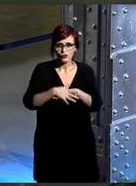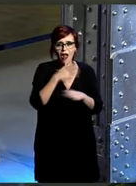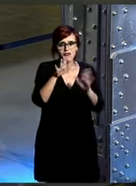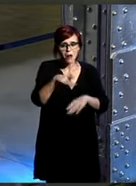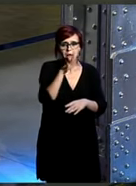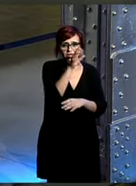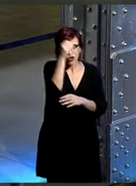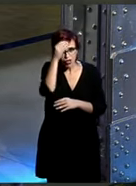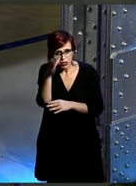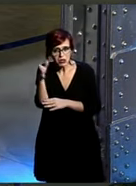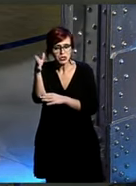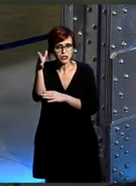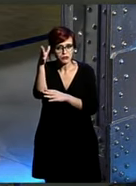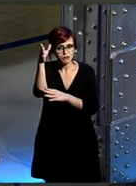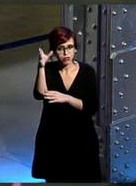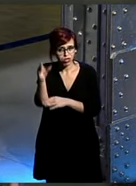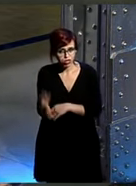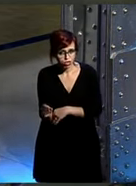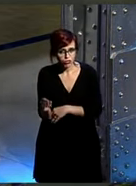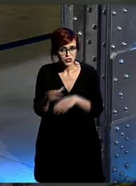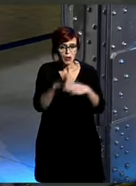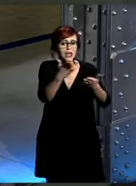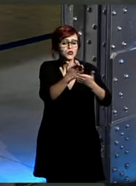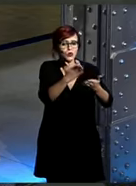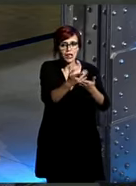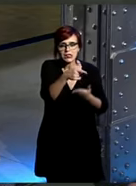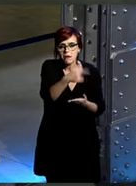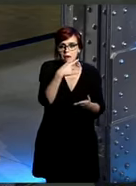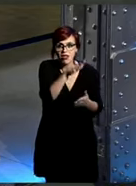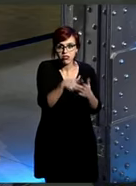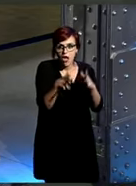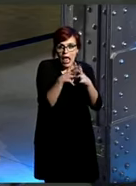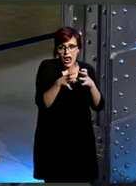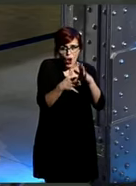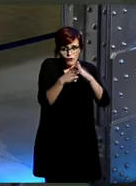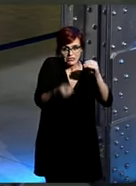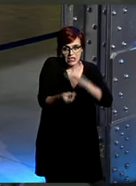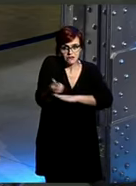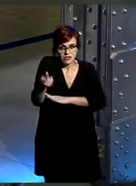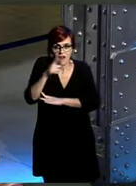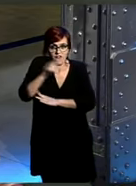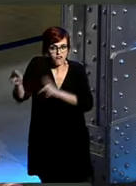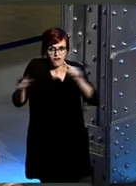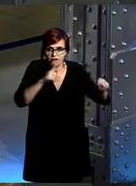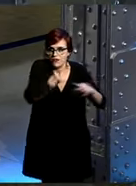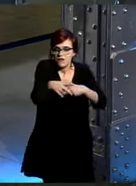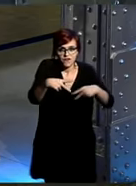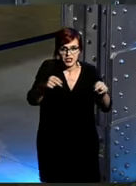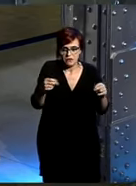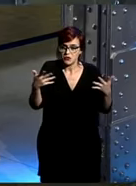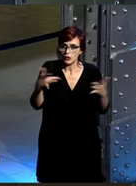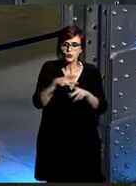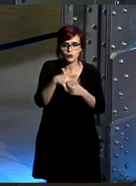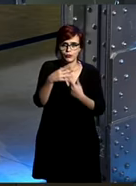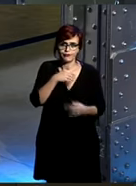de conocimiento, ¿no? Que nuestros estudiantes, los estudiantes que están ahí, lo que estén deseando es irse de la universidad. Este es uno de los grandes dramas que tenemos en